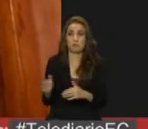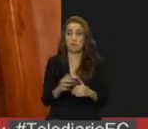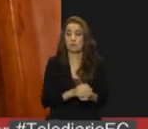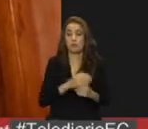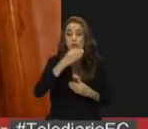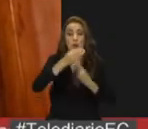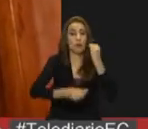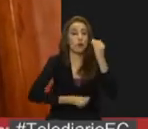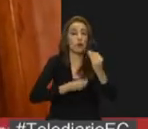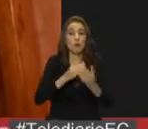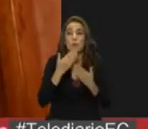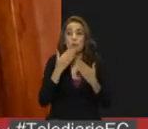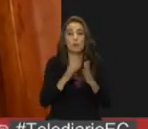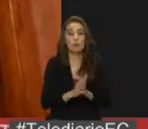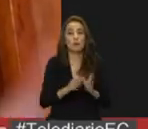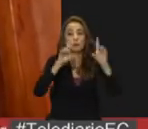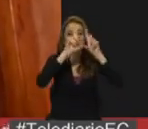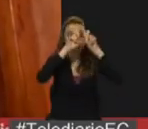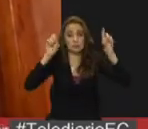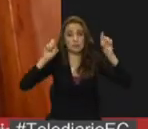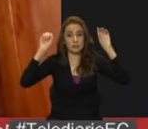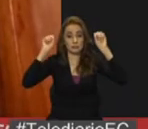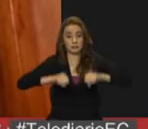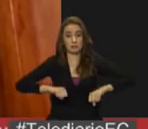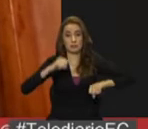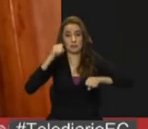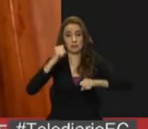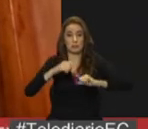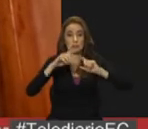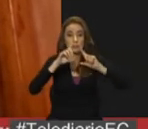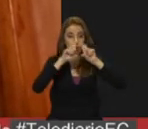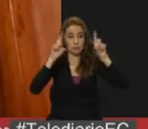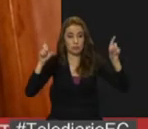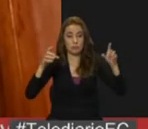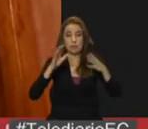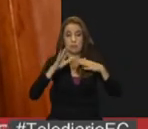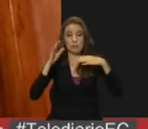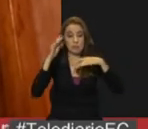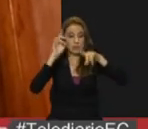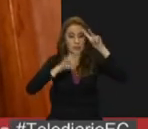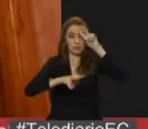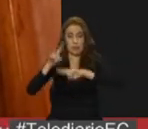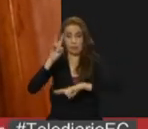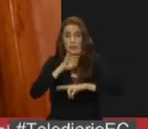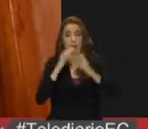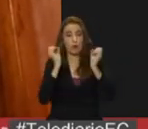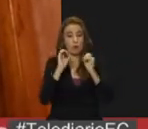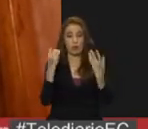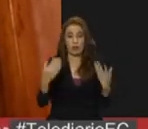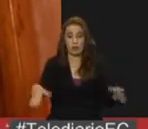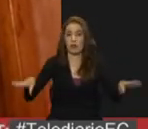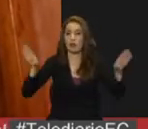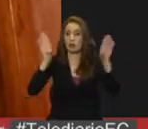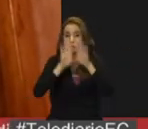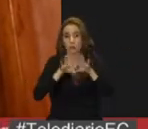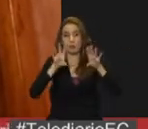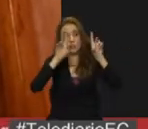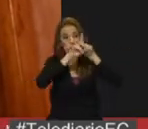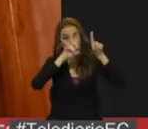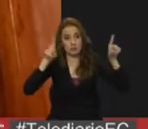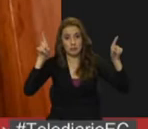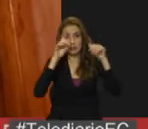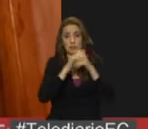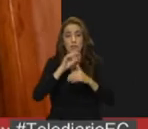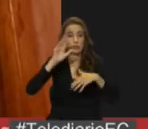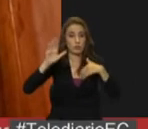como intervención de las empresas por parte de la superintendencia de compañías, clausura de las empresas, investigación en esas